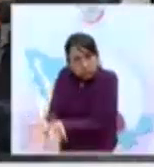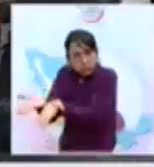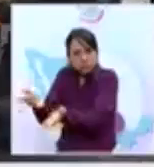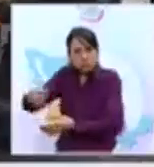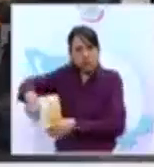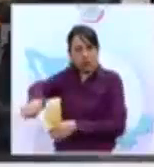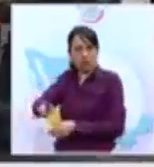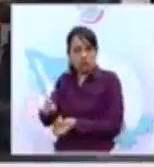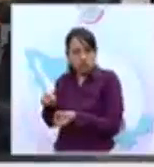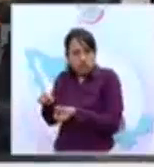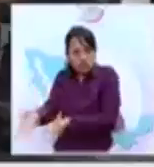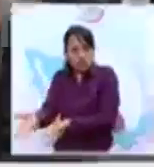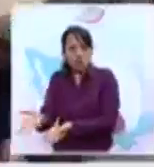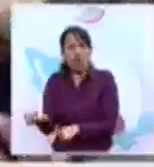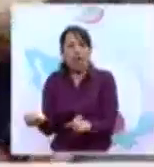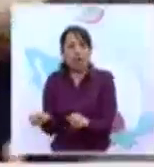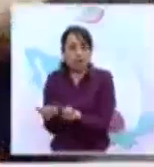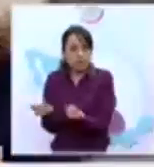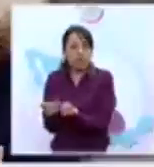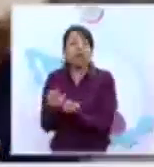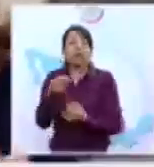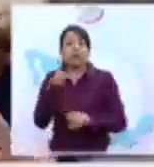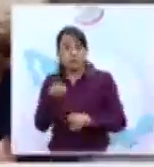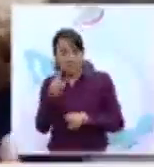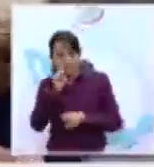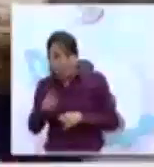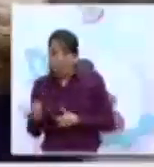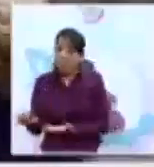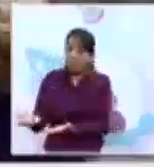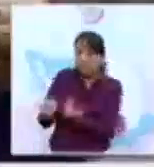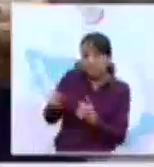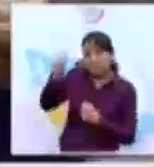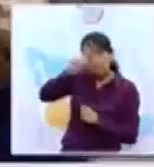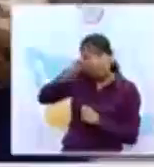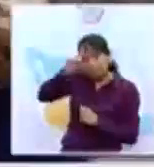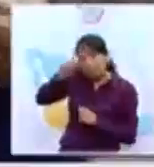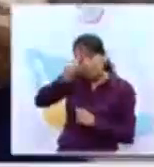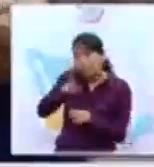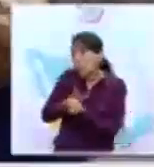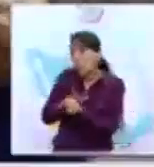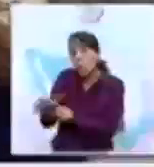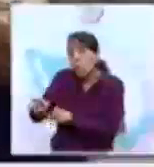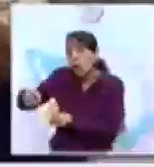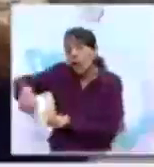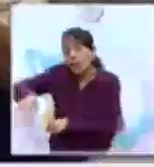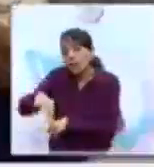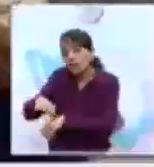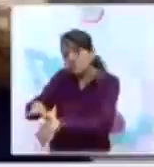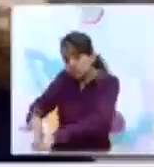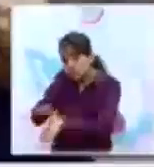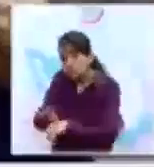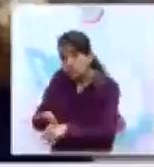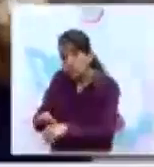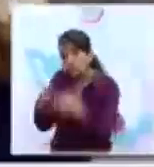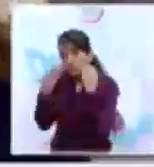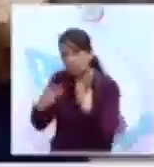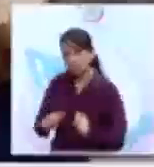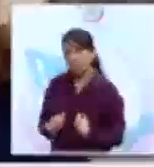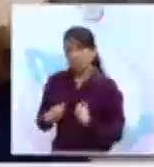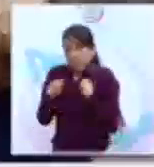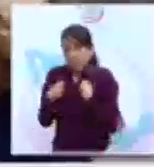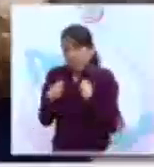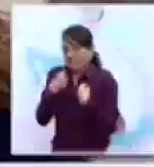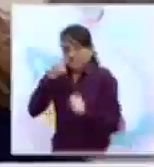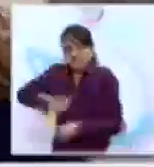del propio Coneval, que eso es muy importante porque ellos viven a diario pues